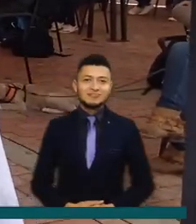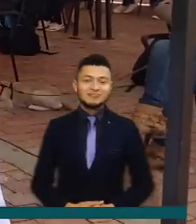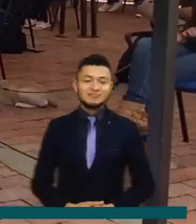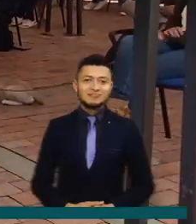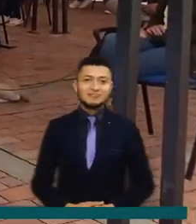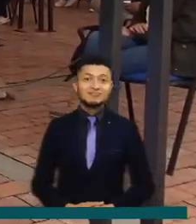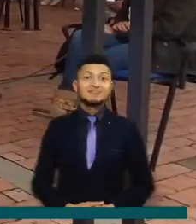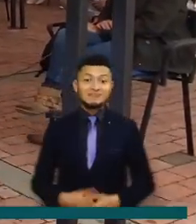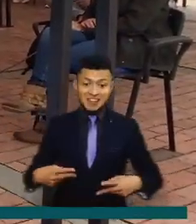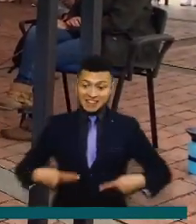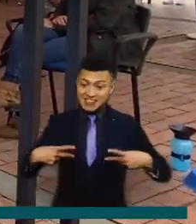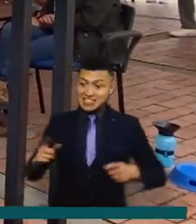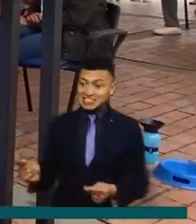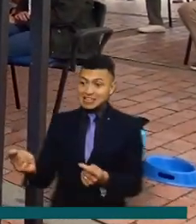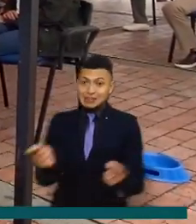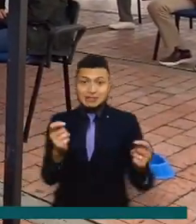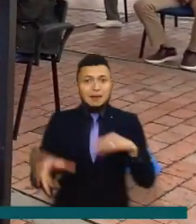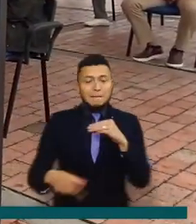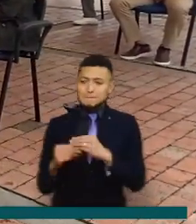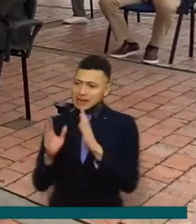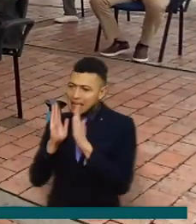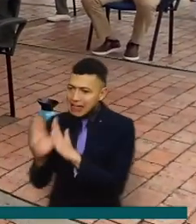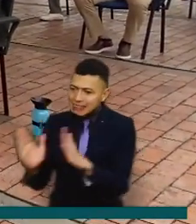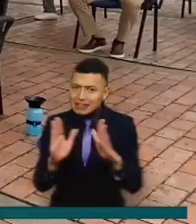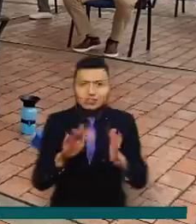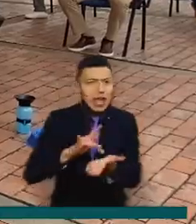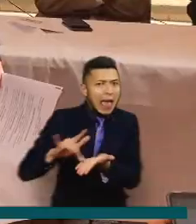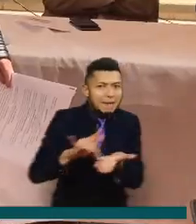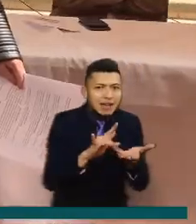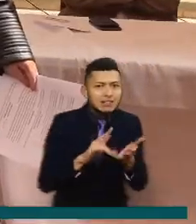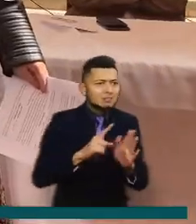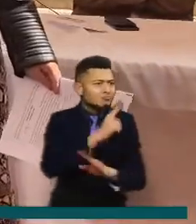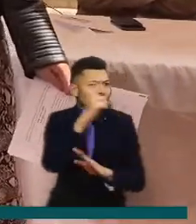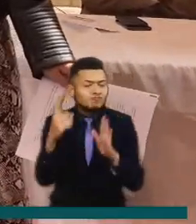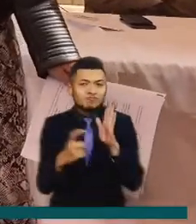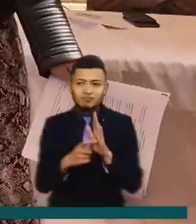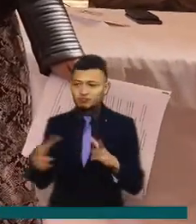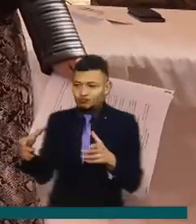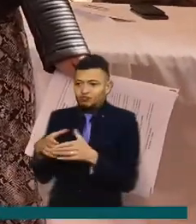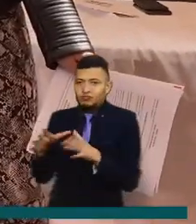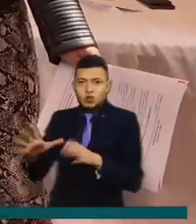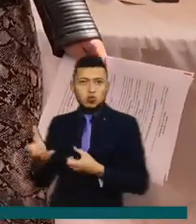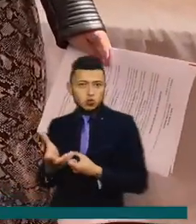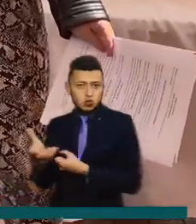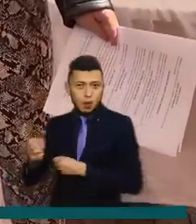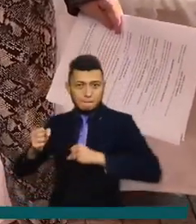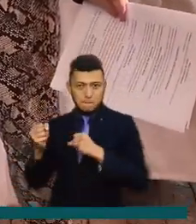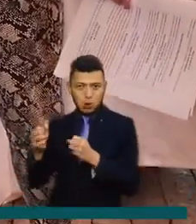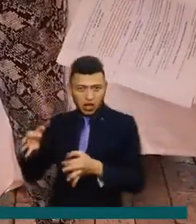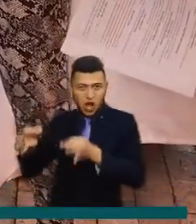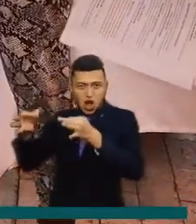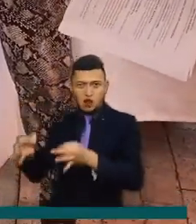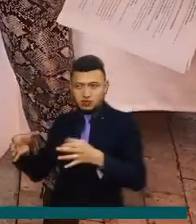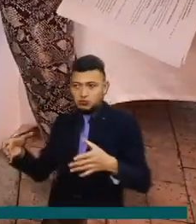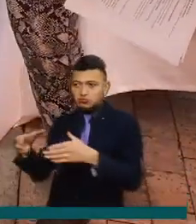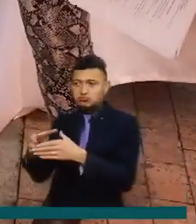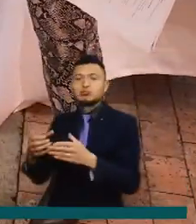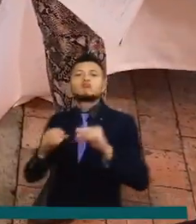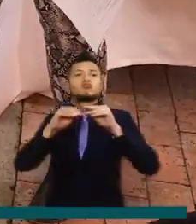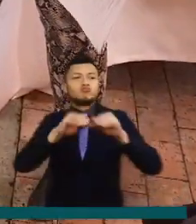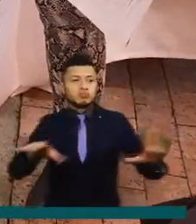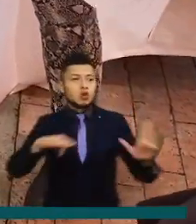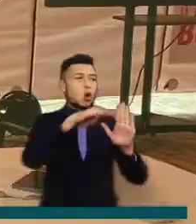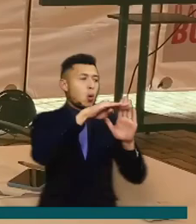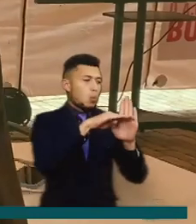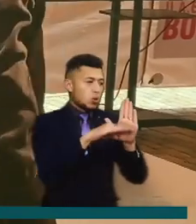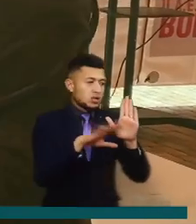Además de salvar vidas y prestar la atención en todo tipo de emergencias, el Cuerpo Oficial de Bomberos de Bogotá dio a conocer su política